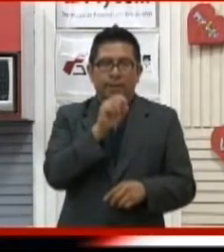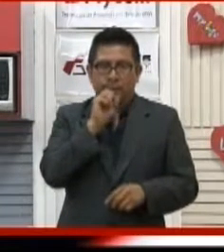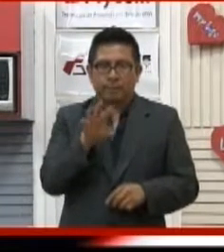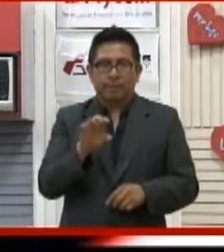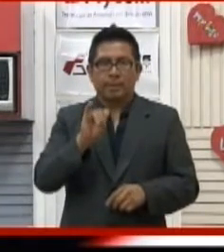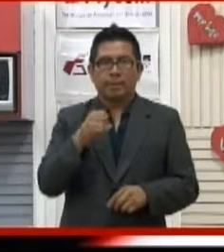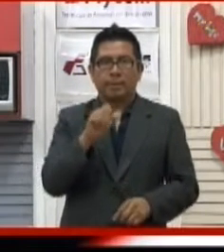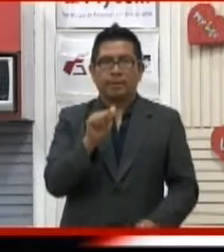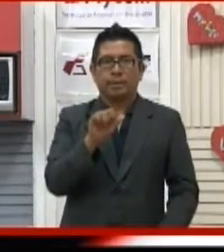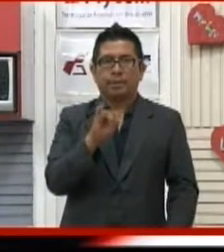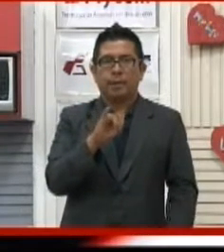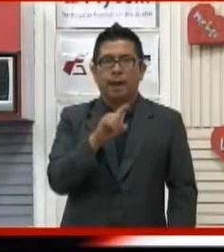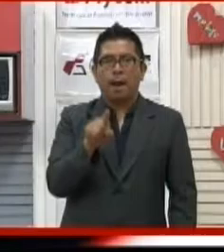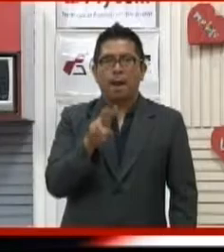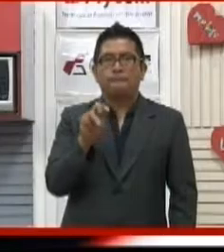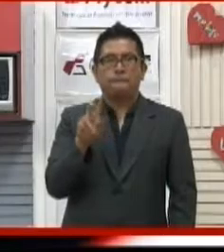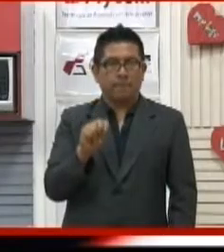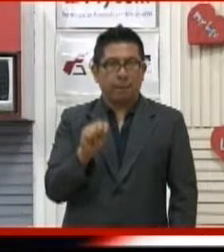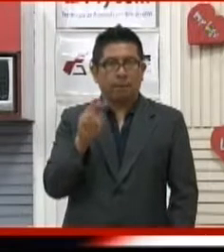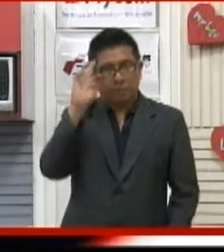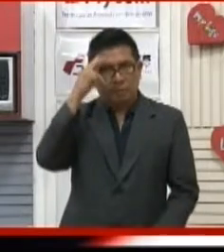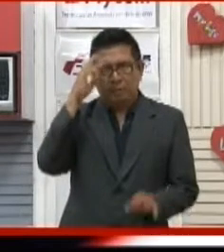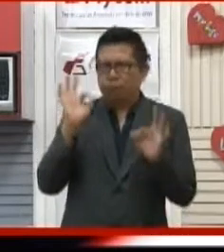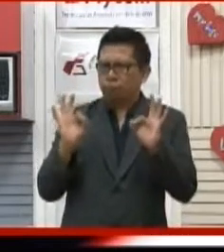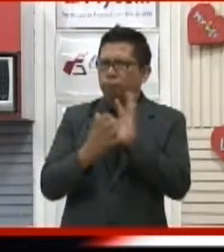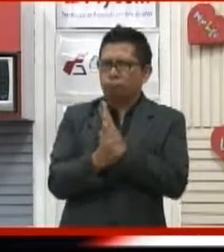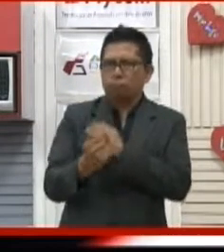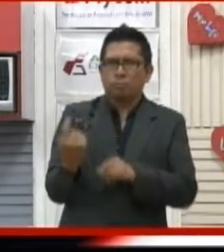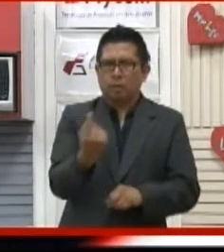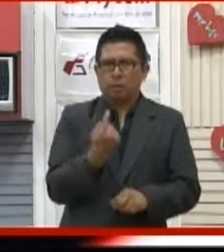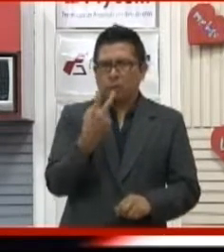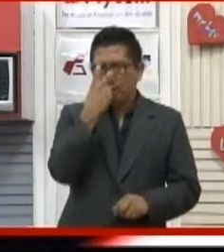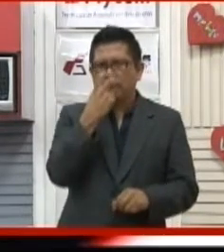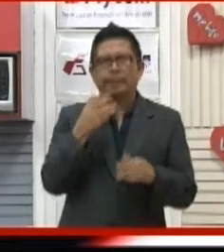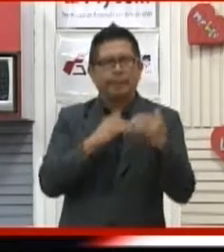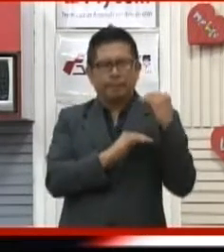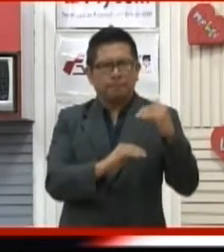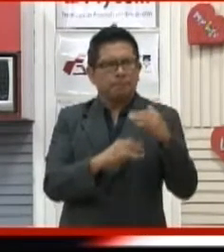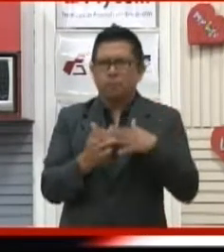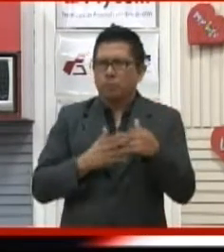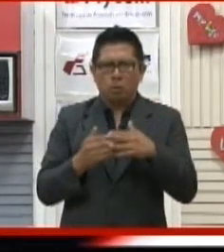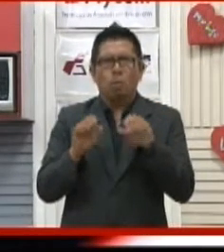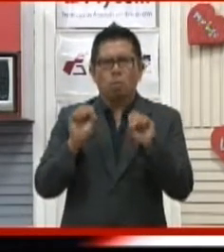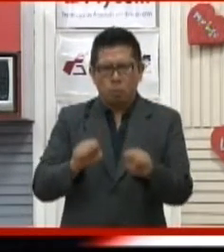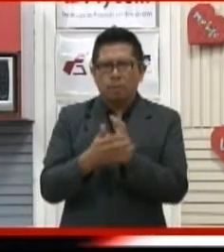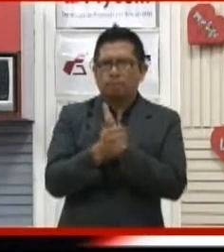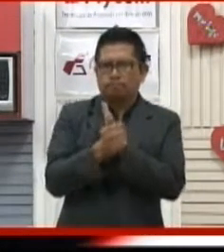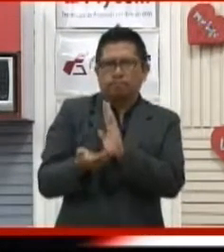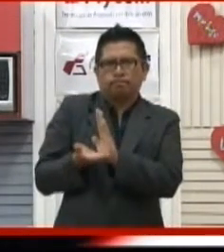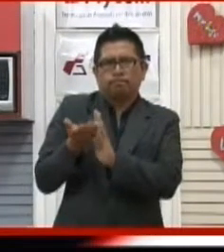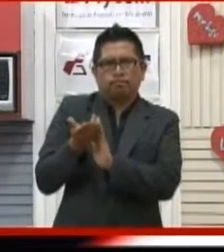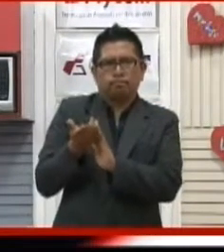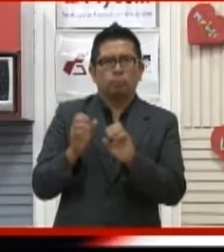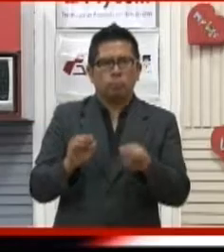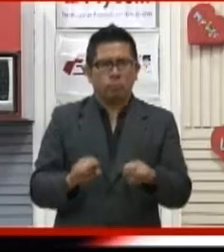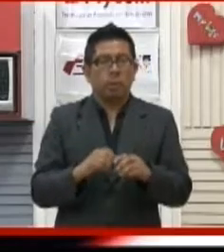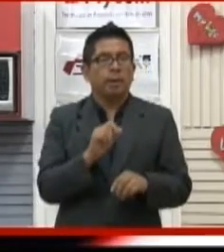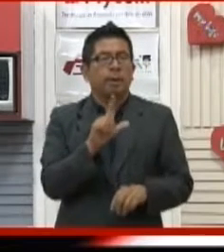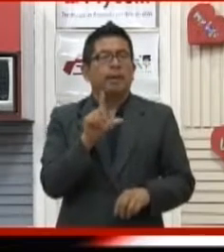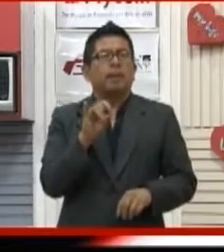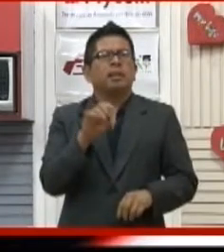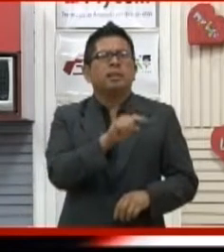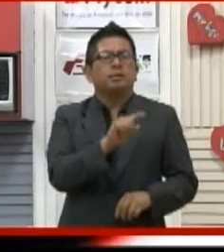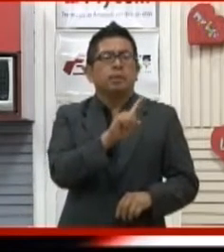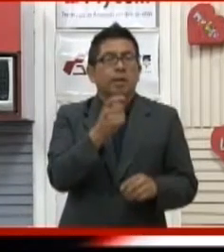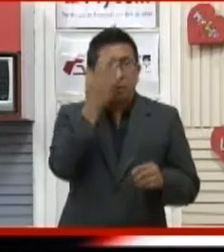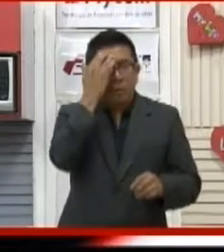mencionando Yasmín, son personas normales. Sí, es cierto, tienen una pequeña limitante, pero ellos también pueden desarrollarse en medio de la sociedad. Licenciada, queremos